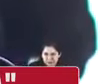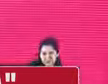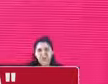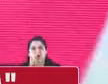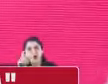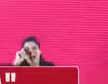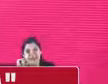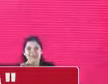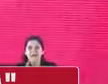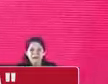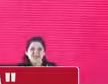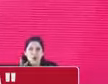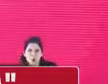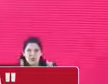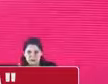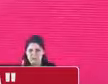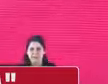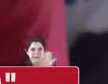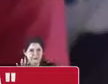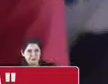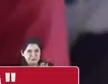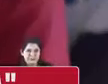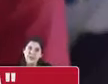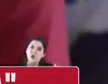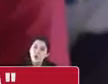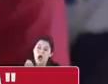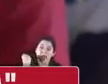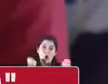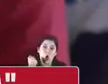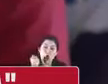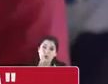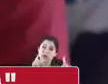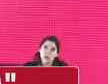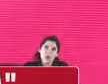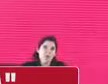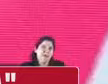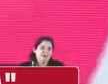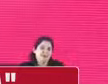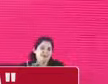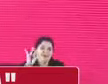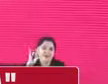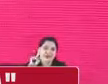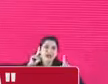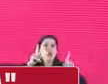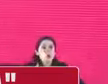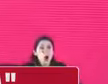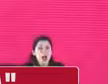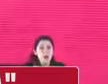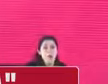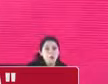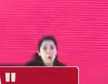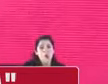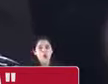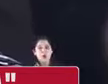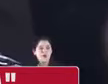la economía volaba y miren que habíamos tenido el frenazo el terrible frenazo de la crisis